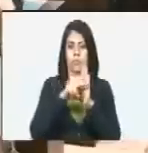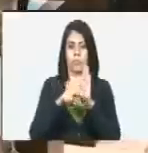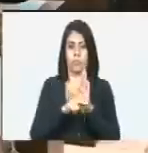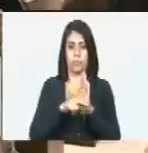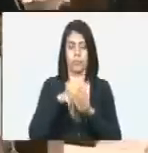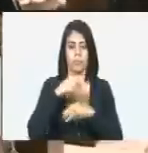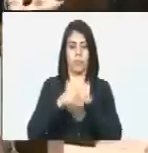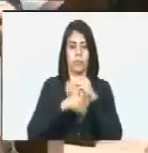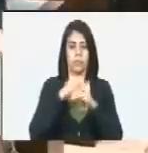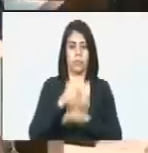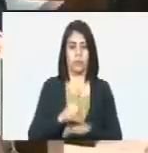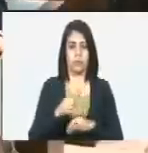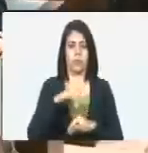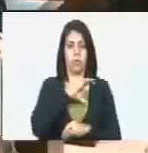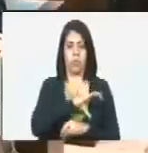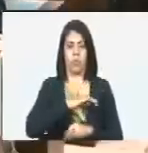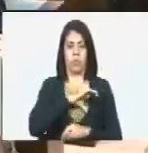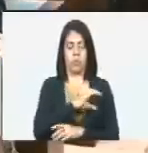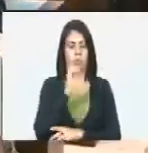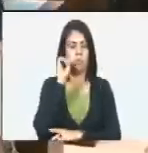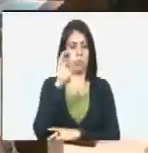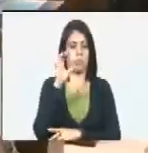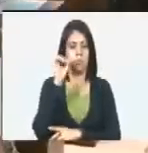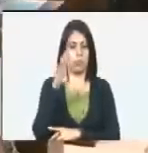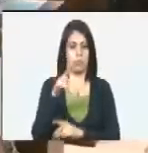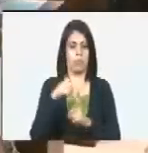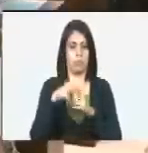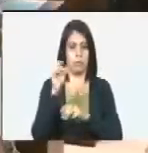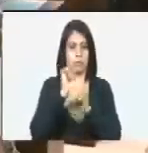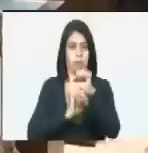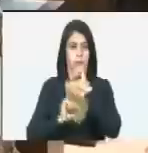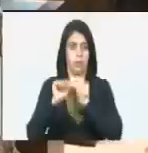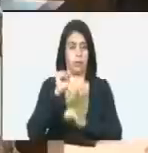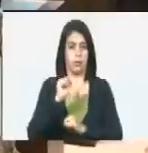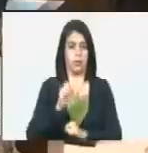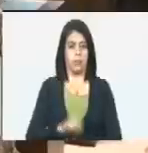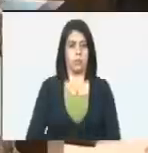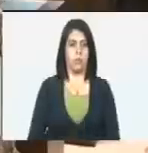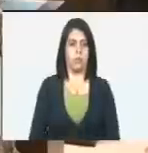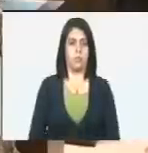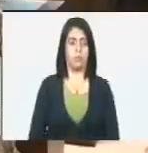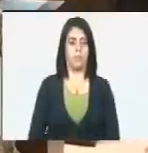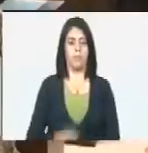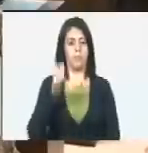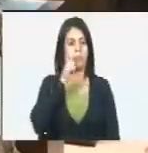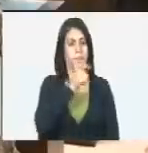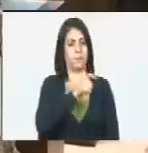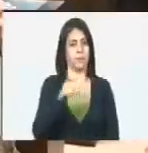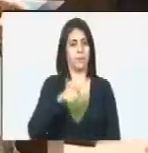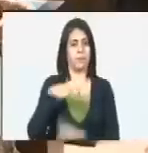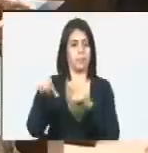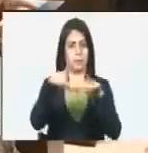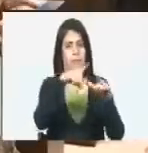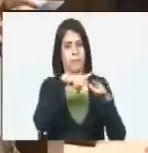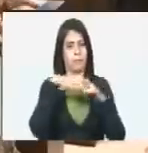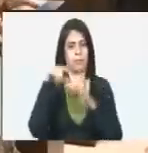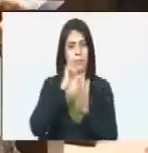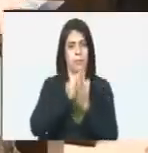la Comisión Parlamentaria para la Defensa del Esequibo y la Soberanía Territorial en el artículo